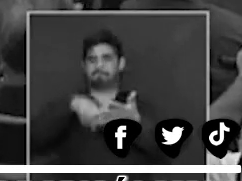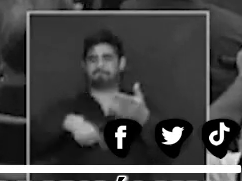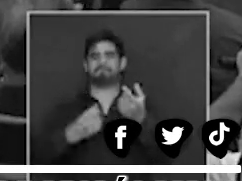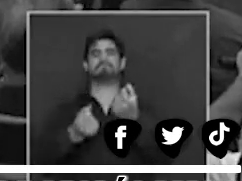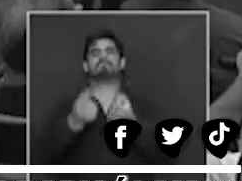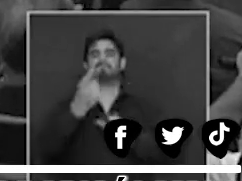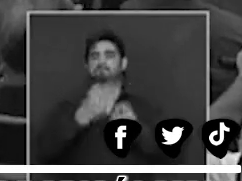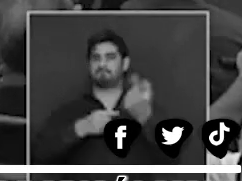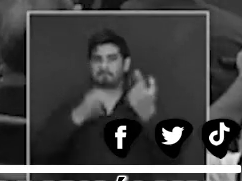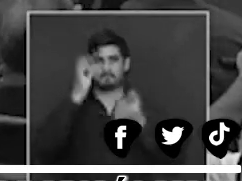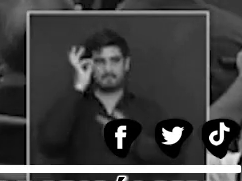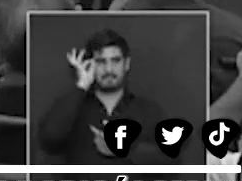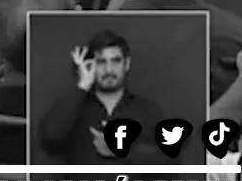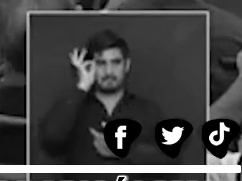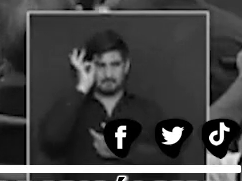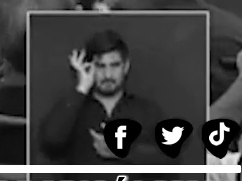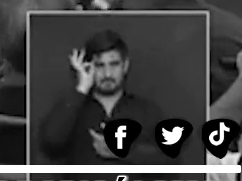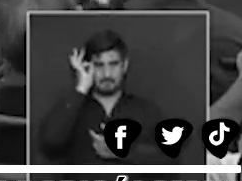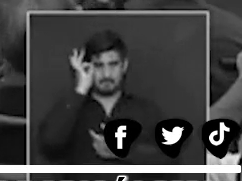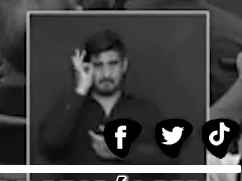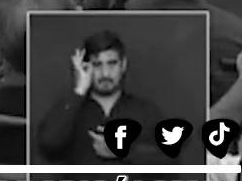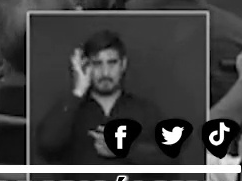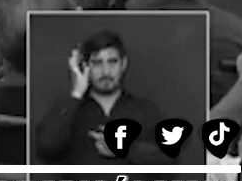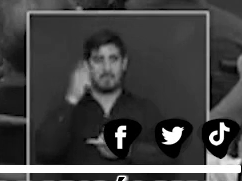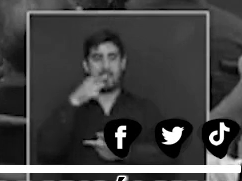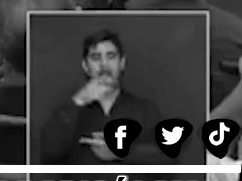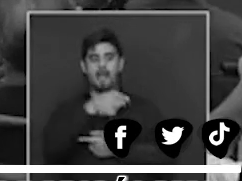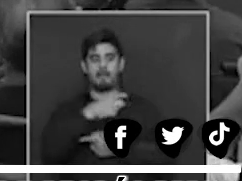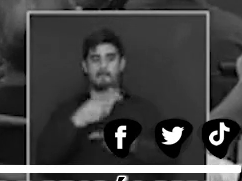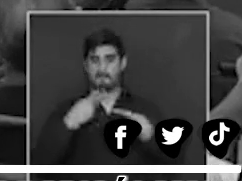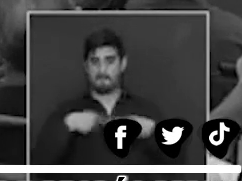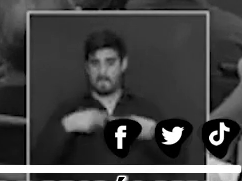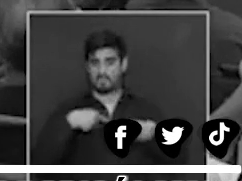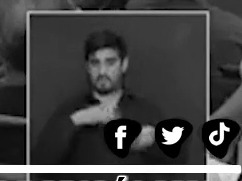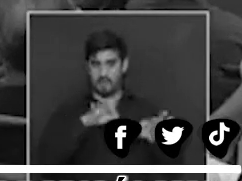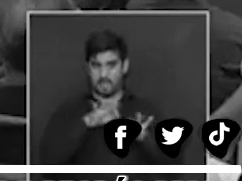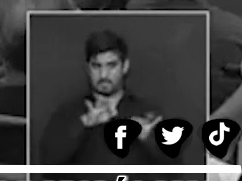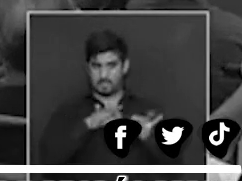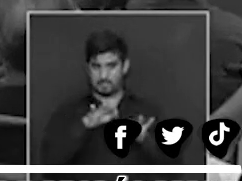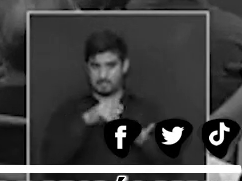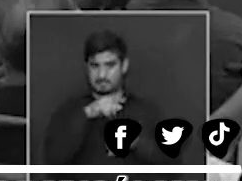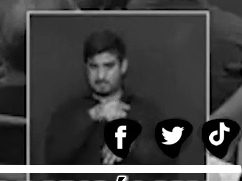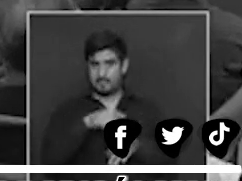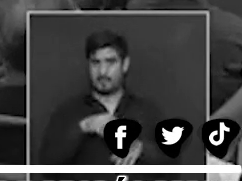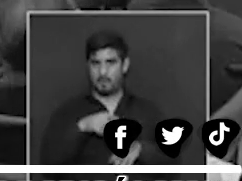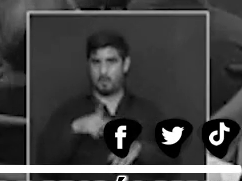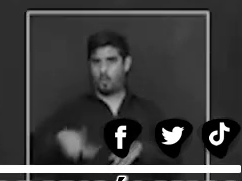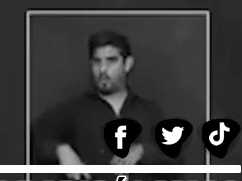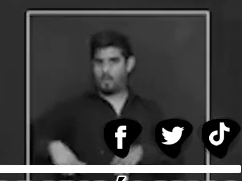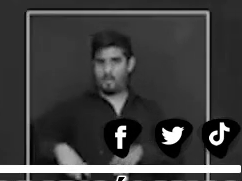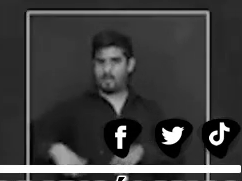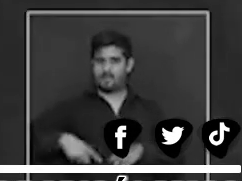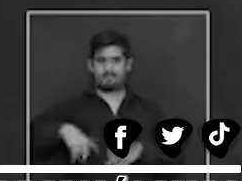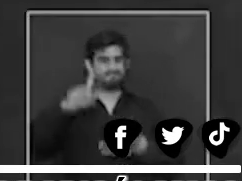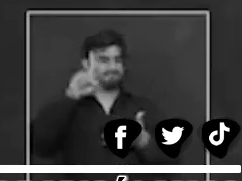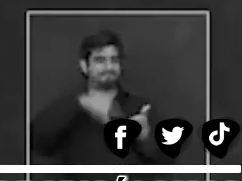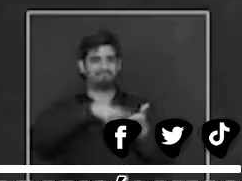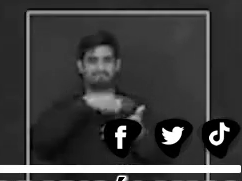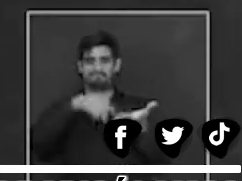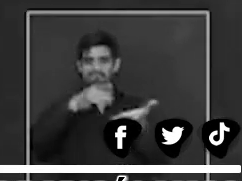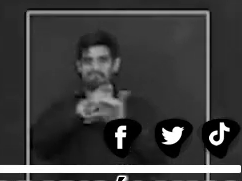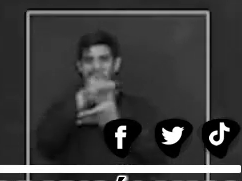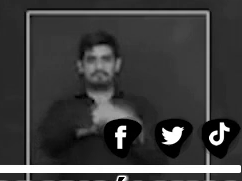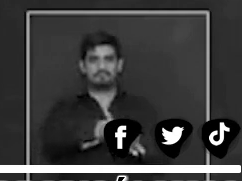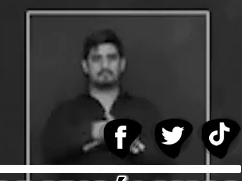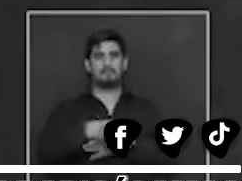administrativos, obviamente salpicados en el descarado manoteo, solo que ahora, además, la guillotina alcanzó a la directora general Gracia Anduro,